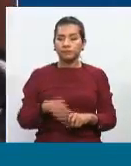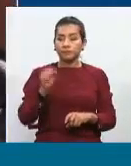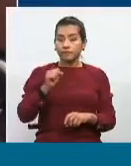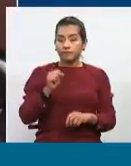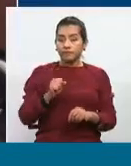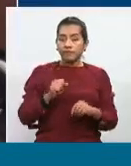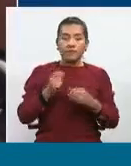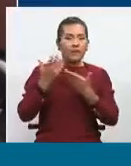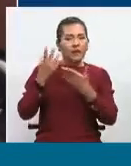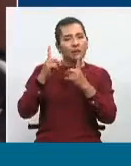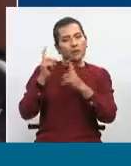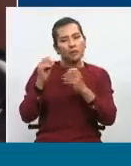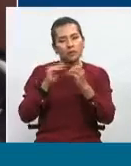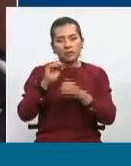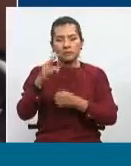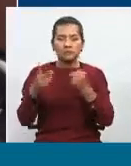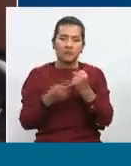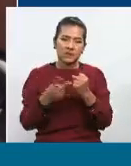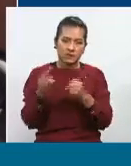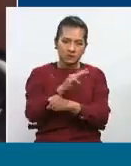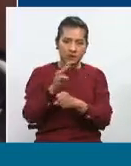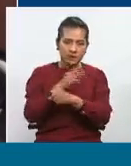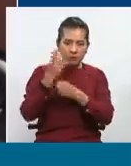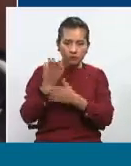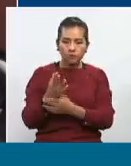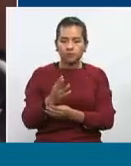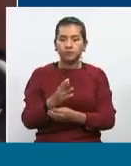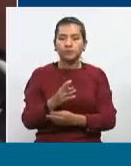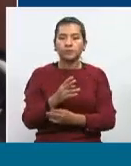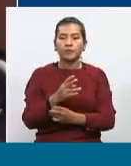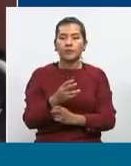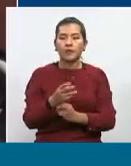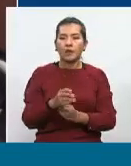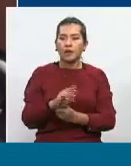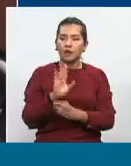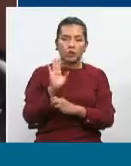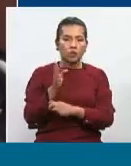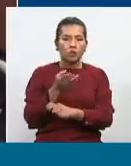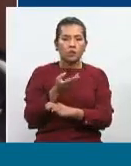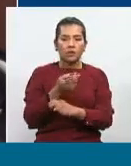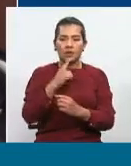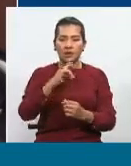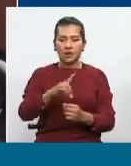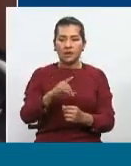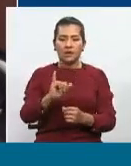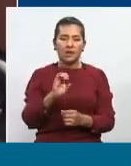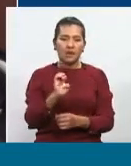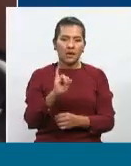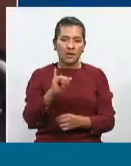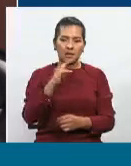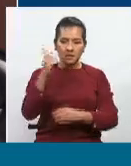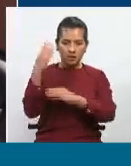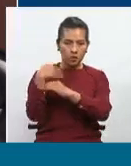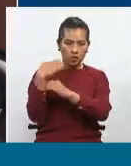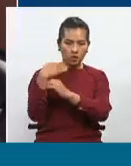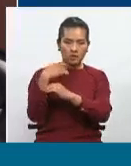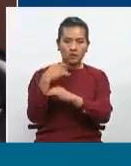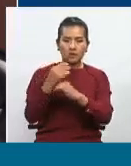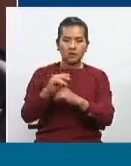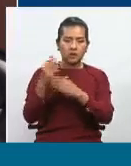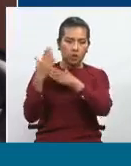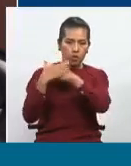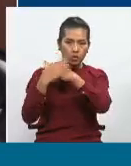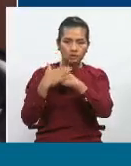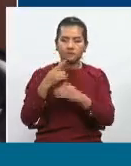Viceministro, una de las recomendaciones del GIEI era desarticular los